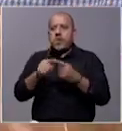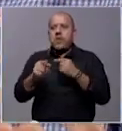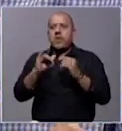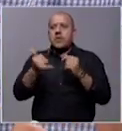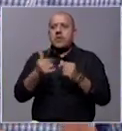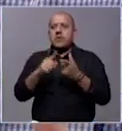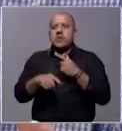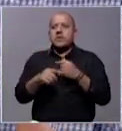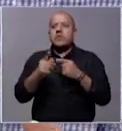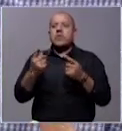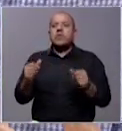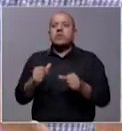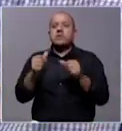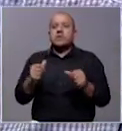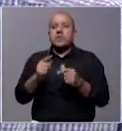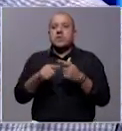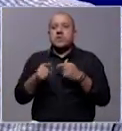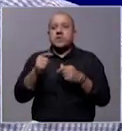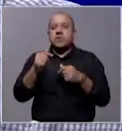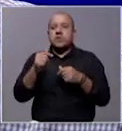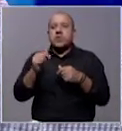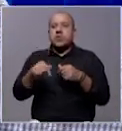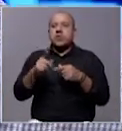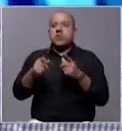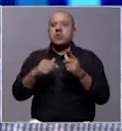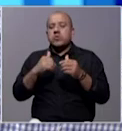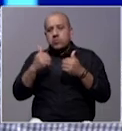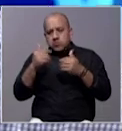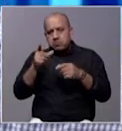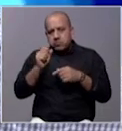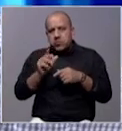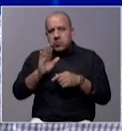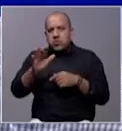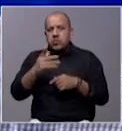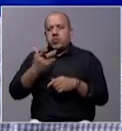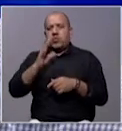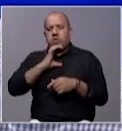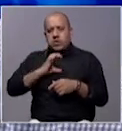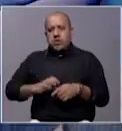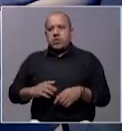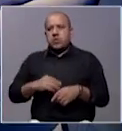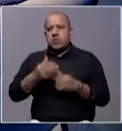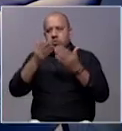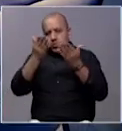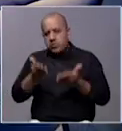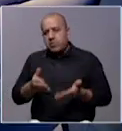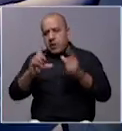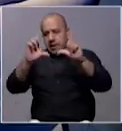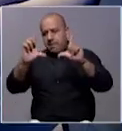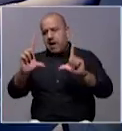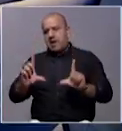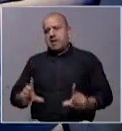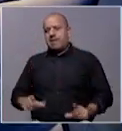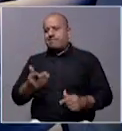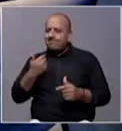un costo político al hacer esas cosas sino que está hipotecando su propio prestigio su propia su propio buen nombre su propia imagen y eso me